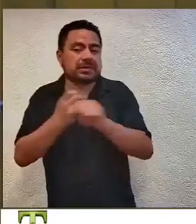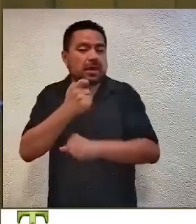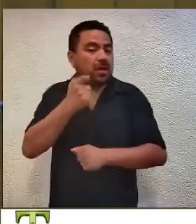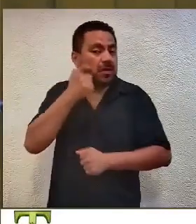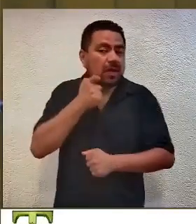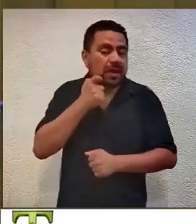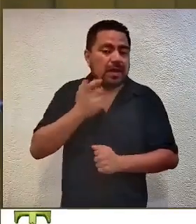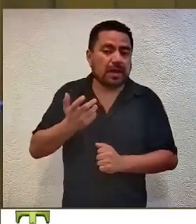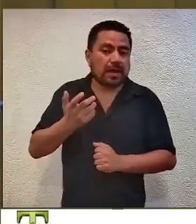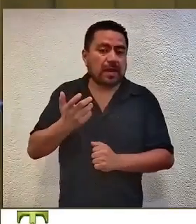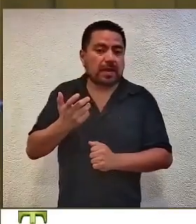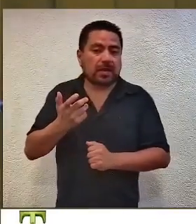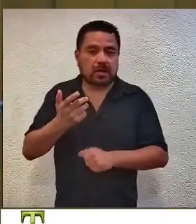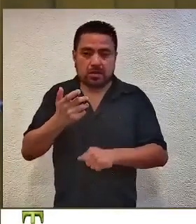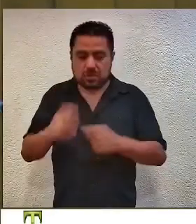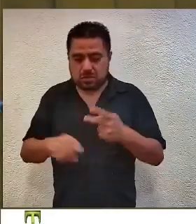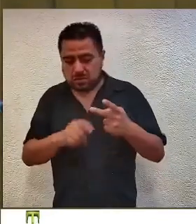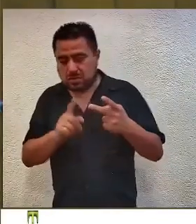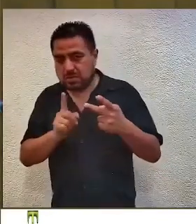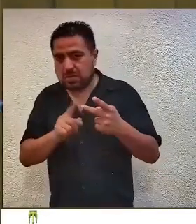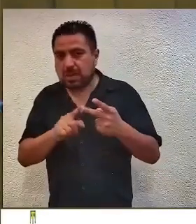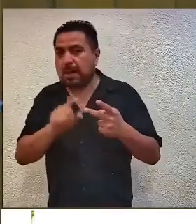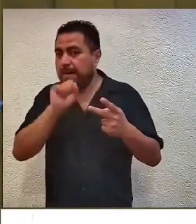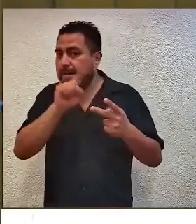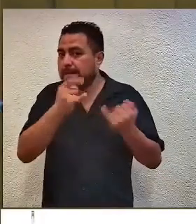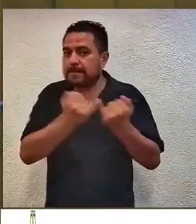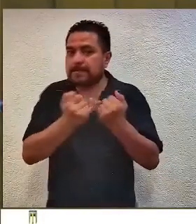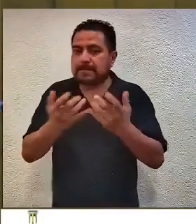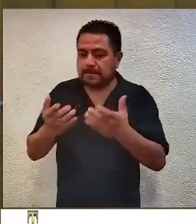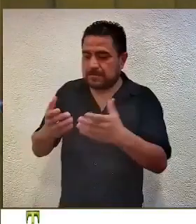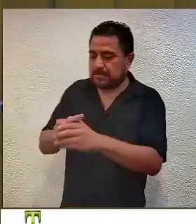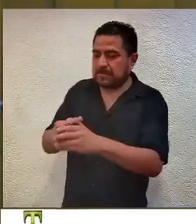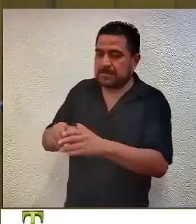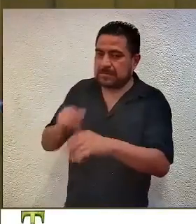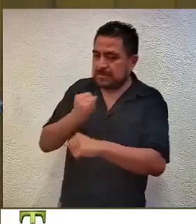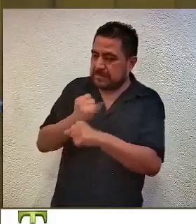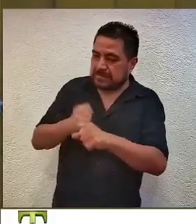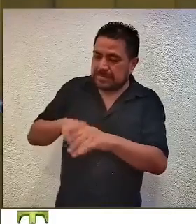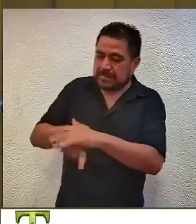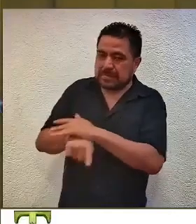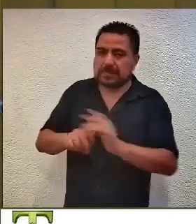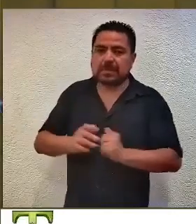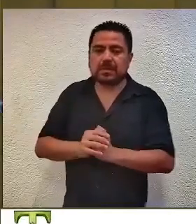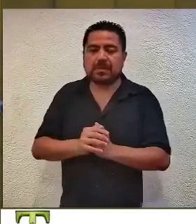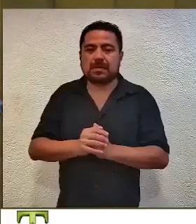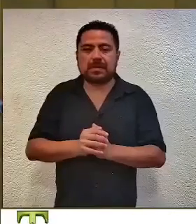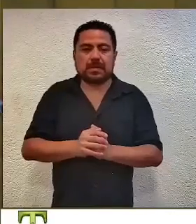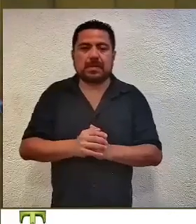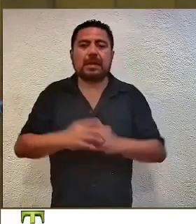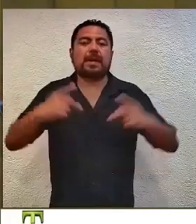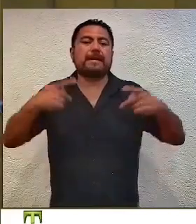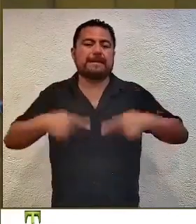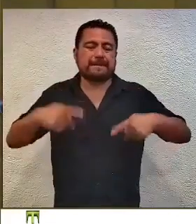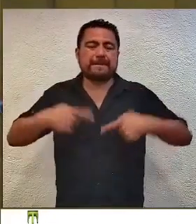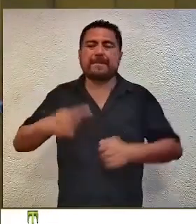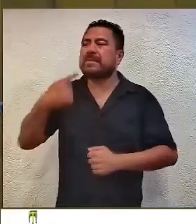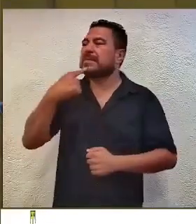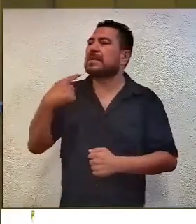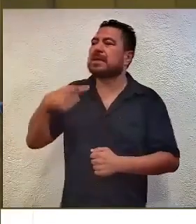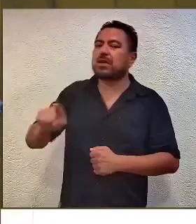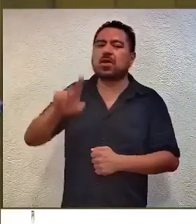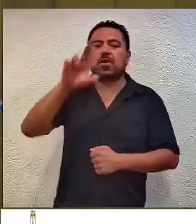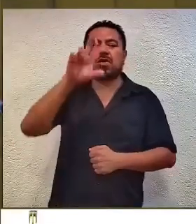como número 2, que también fue parte del análisis. que la denunciante